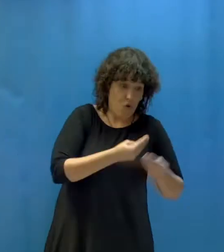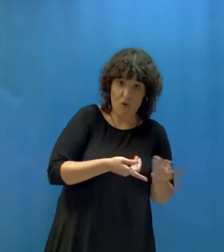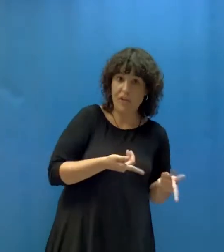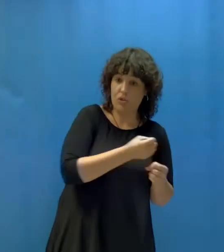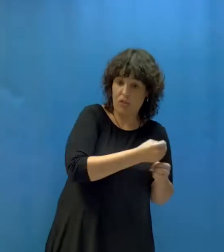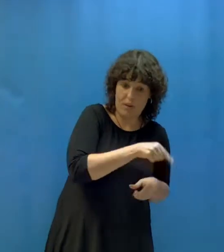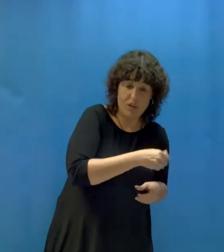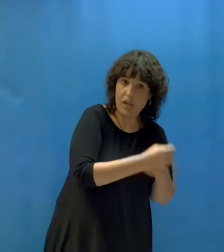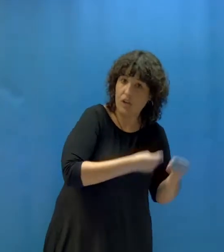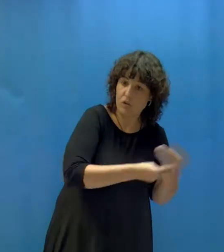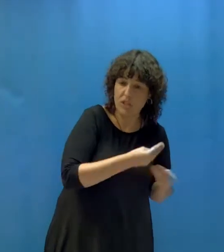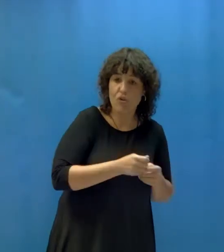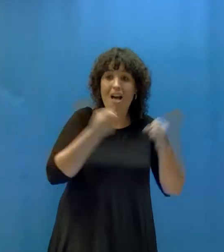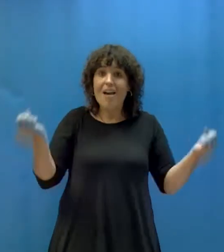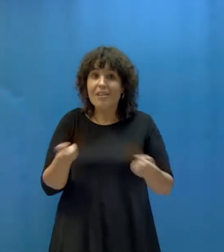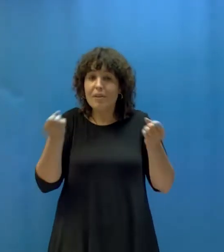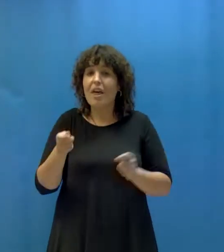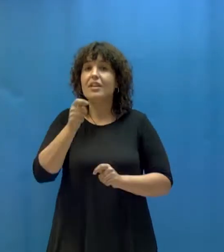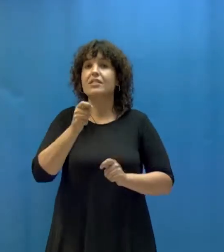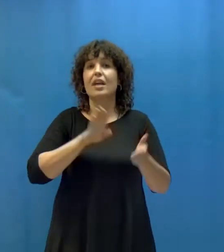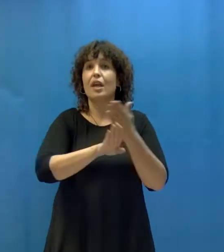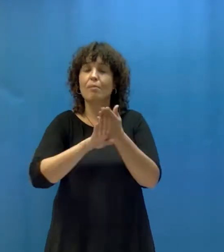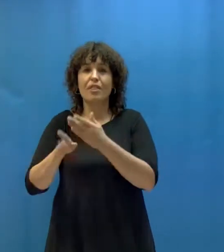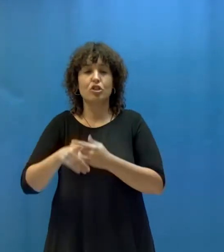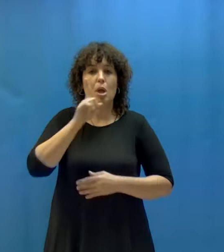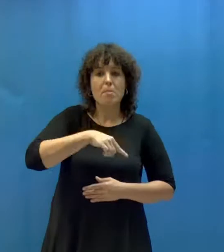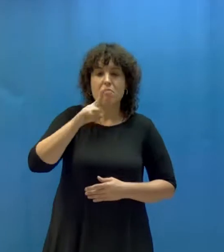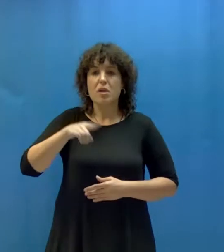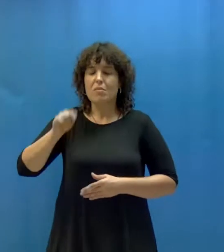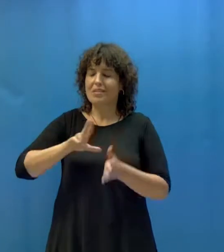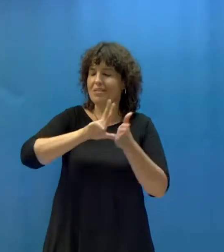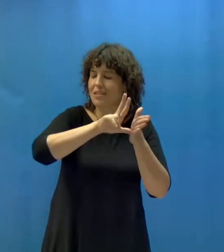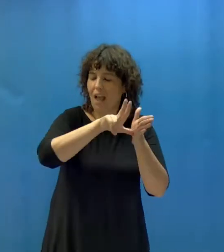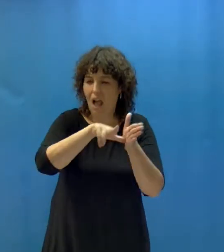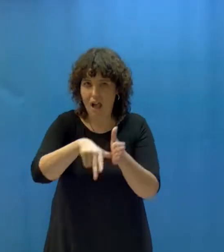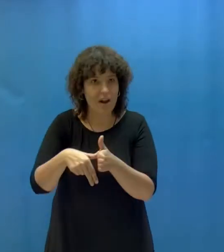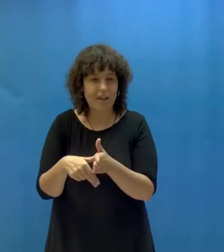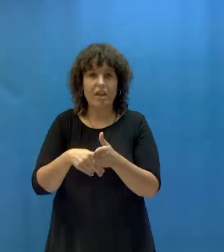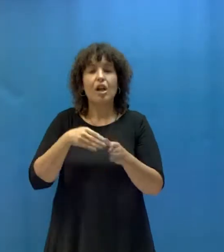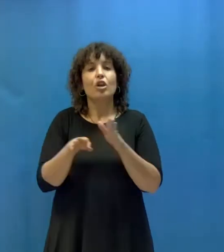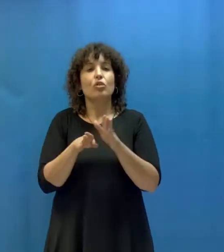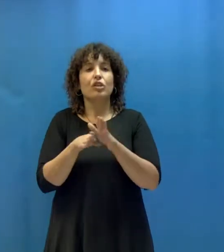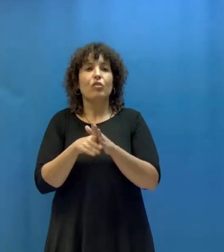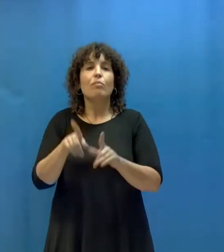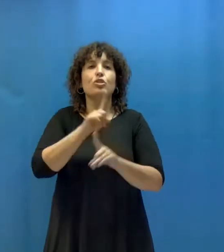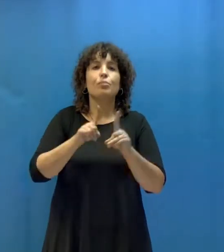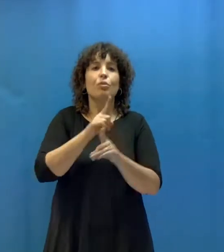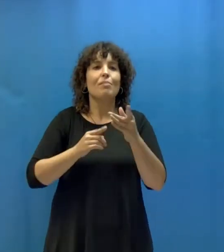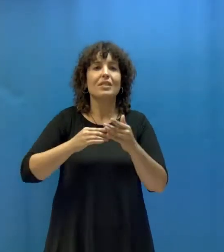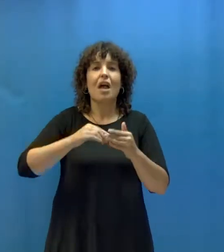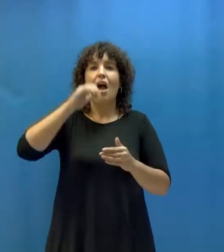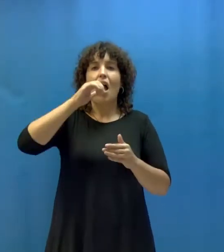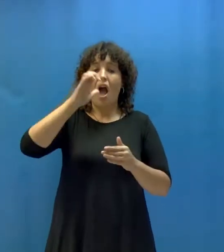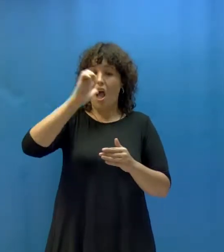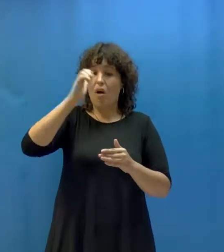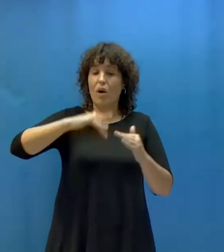asociaciones vecinales han salido con meses de retraso. Seguimos sin plan municipal frente a inundaciones ni incendios forestales. Y